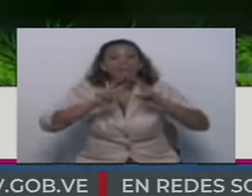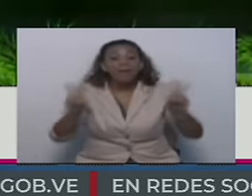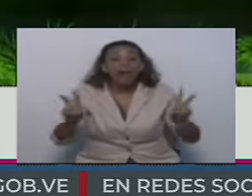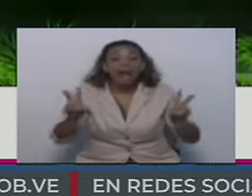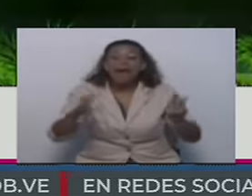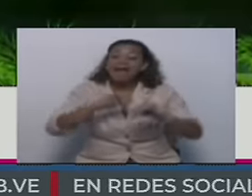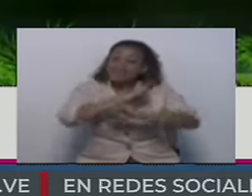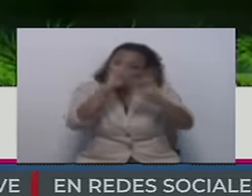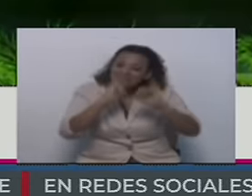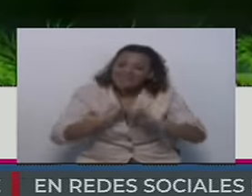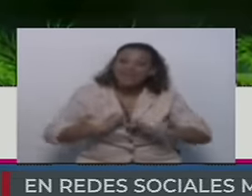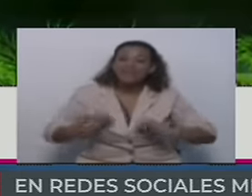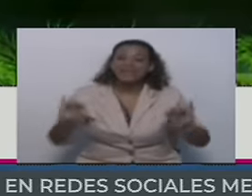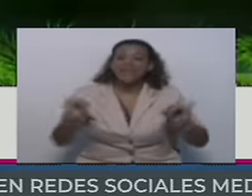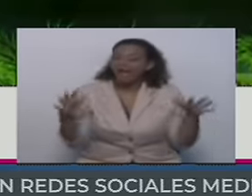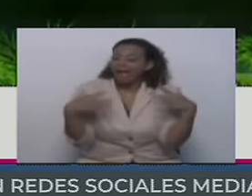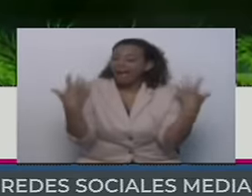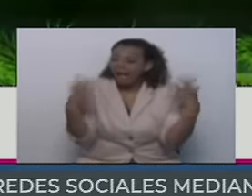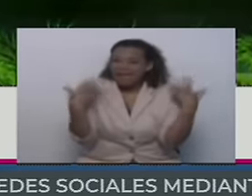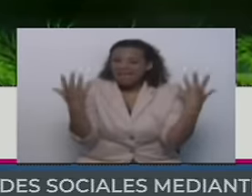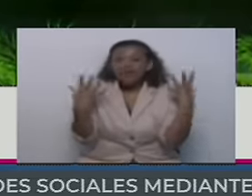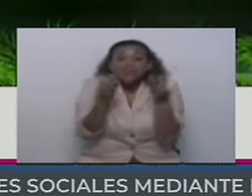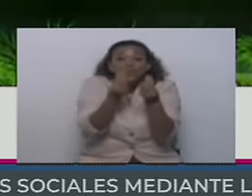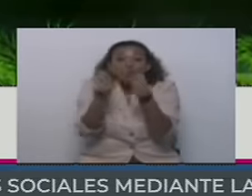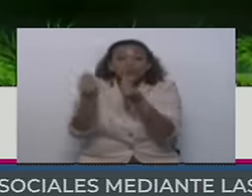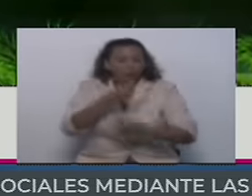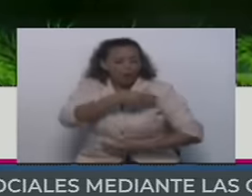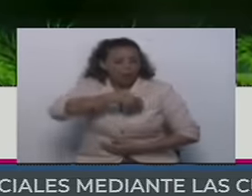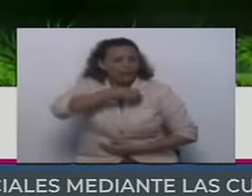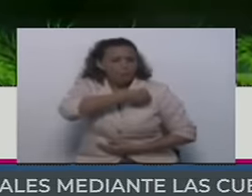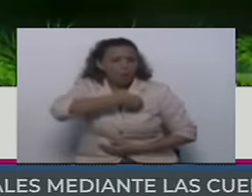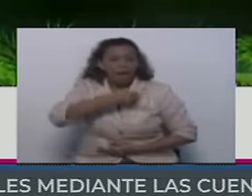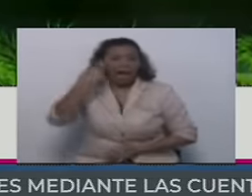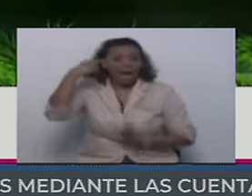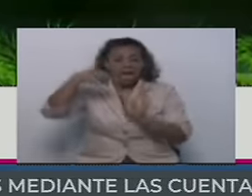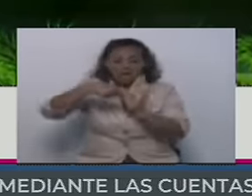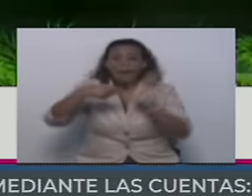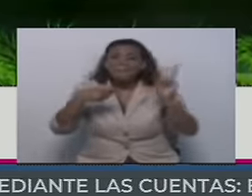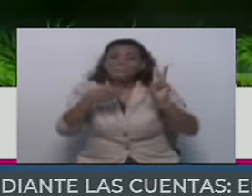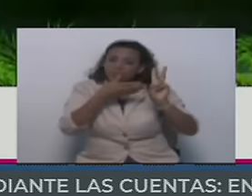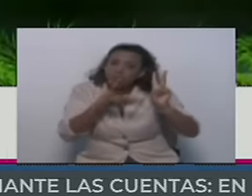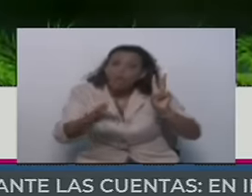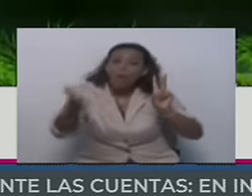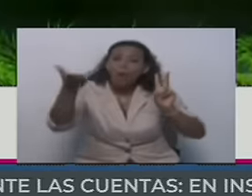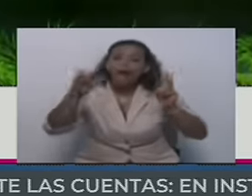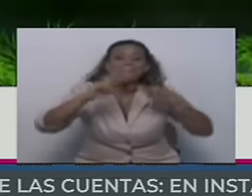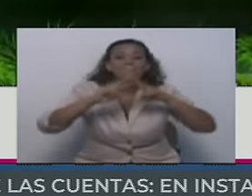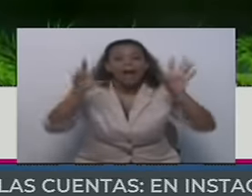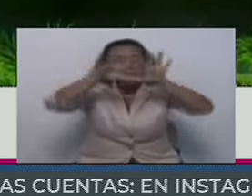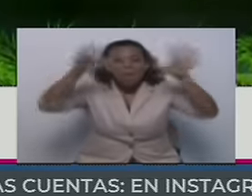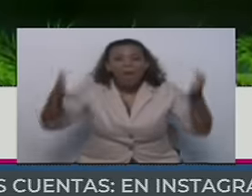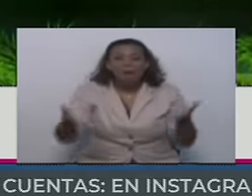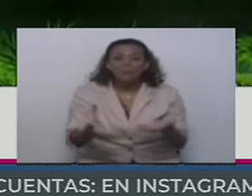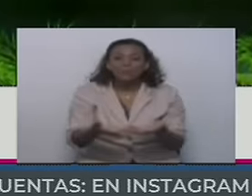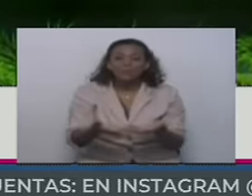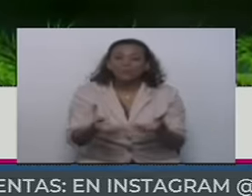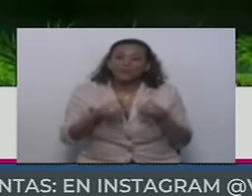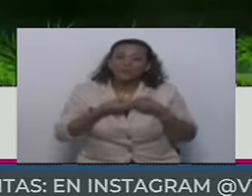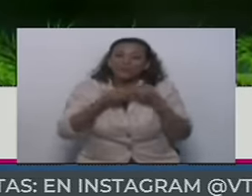de felicidad, de alegría. Y con mucha moral desde Venezuela, decimos, paz para el mundo,